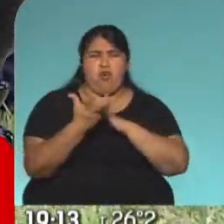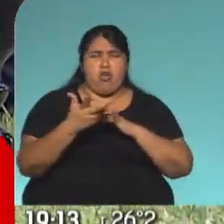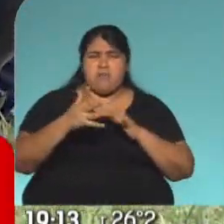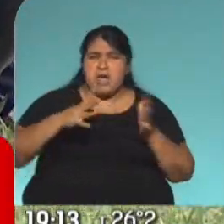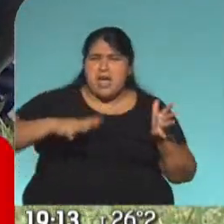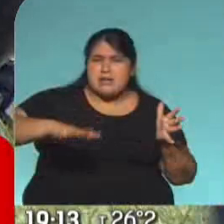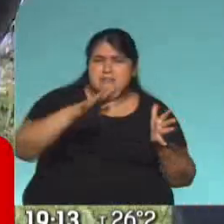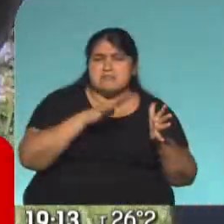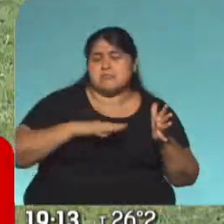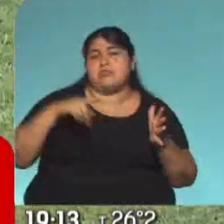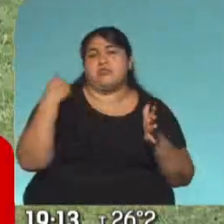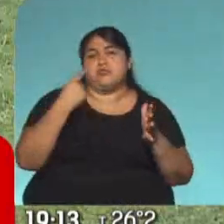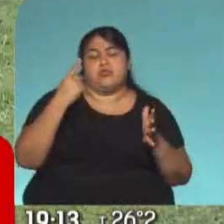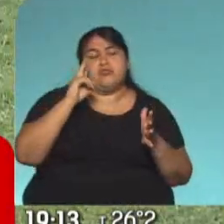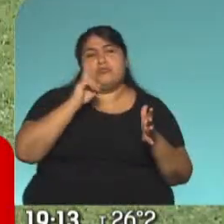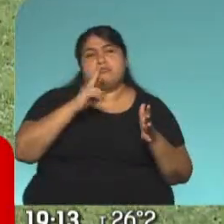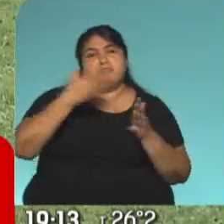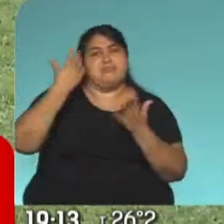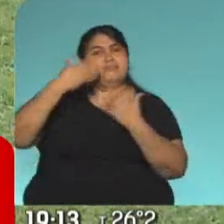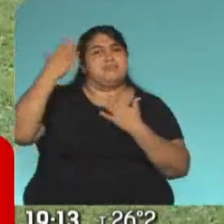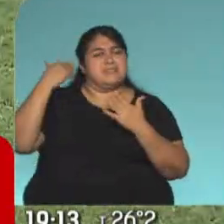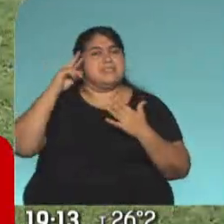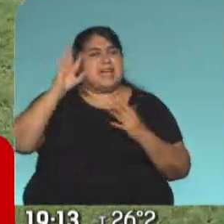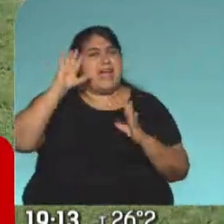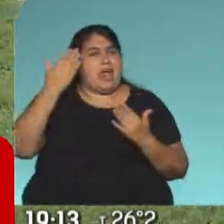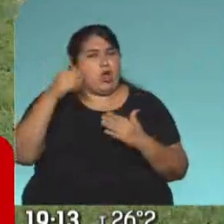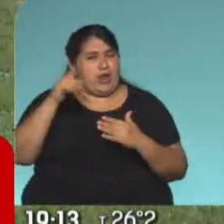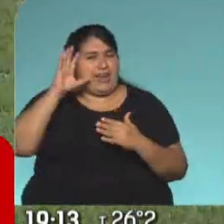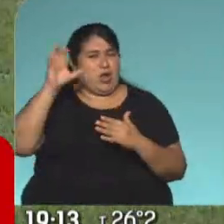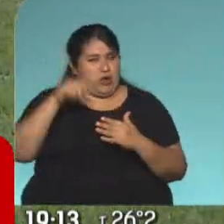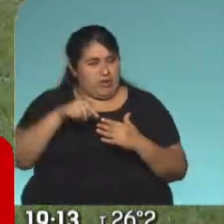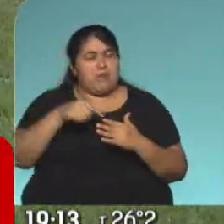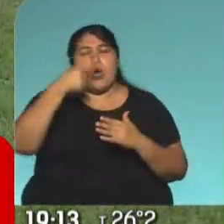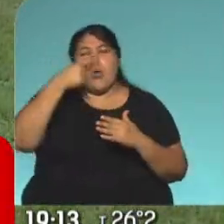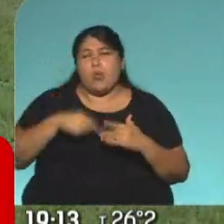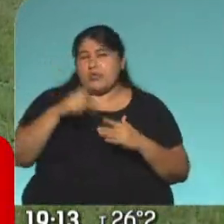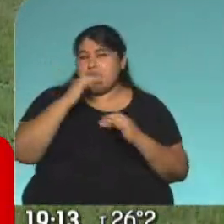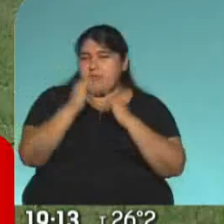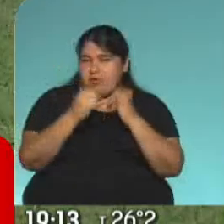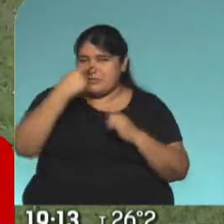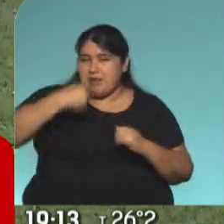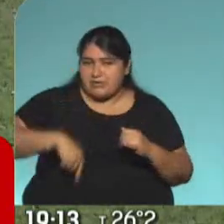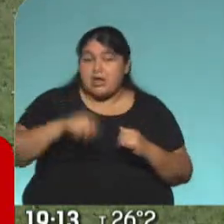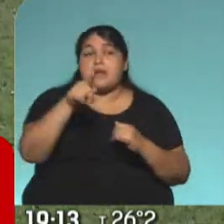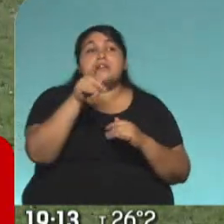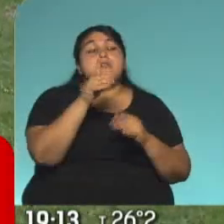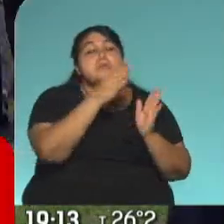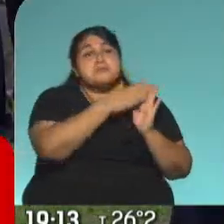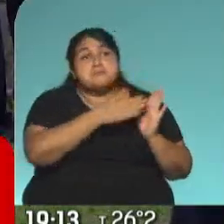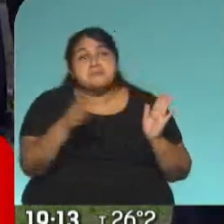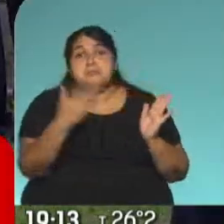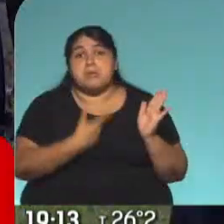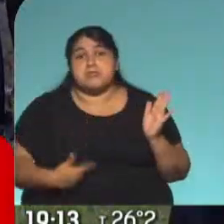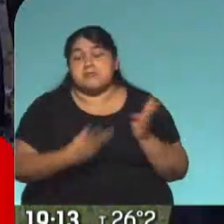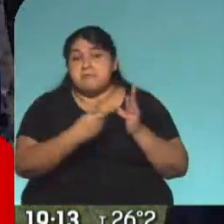quienes juntamos un par de décadas lo recordamos, pero un último dato para cerrar. En el final de su carrera